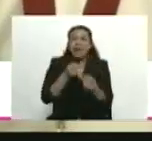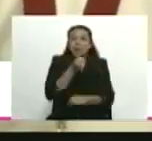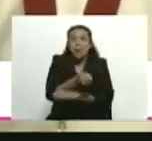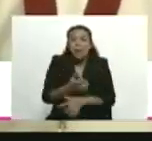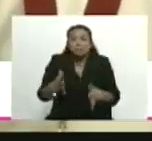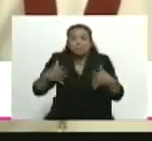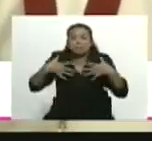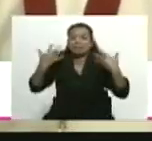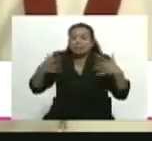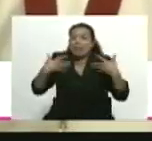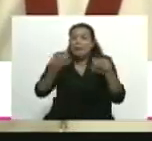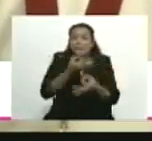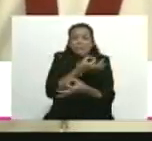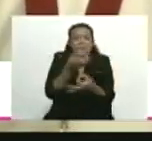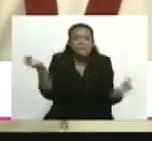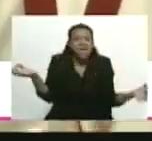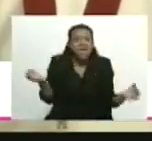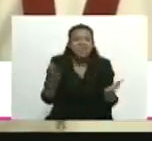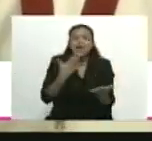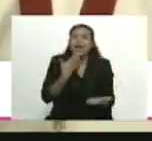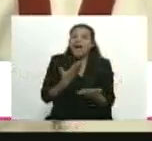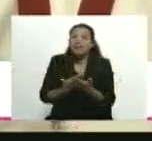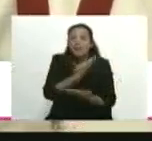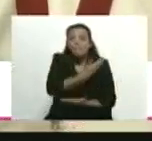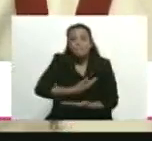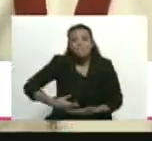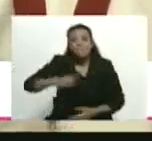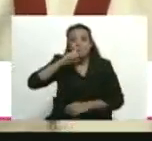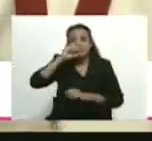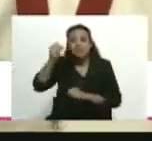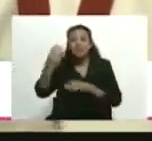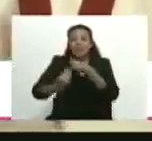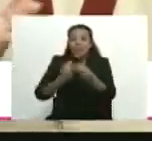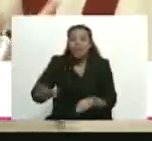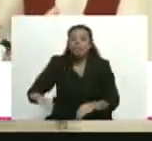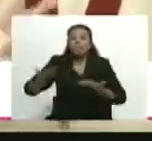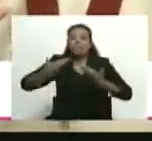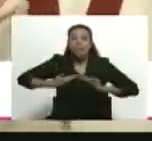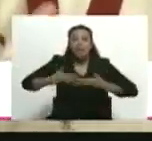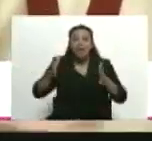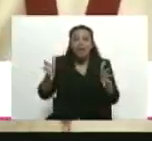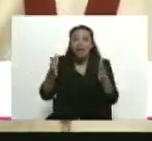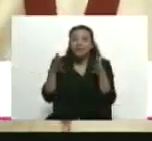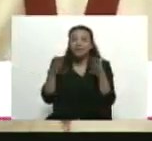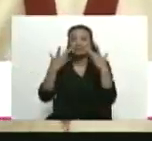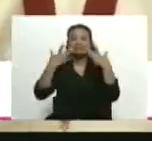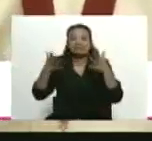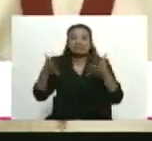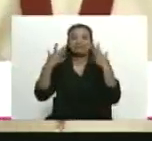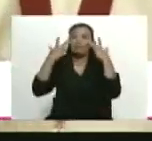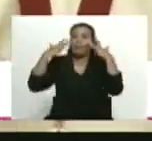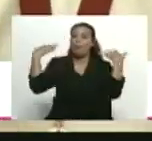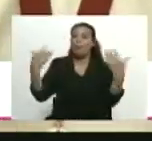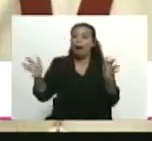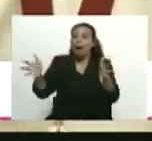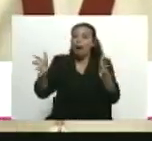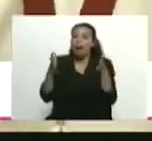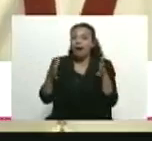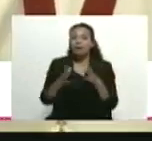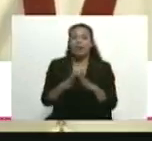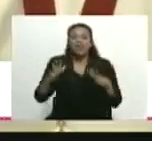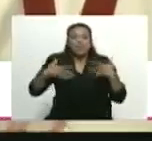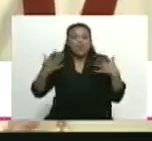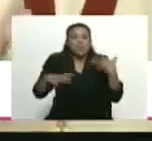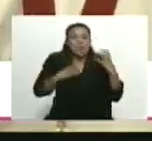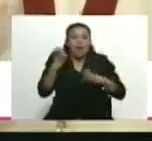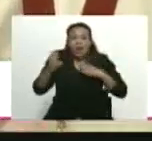De verdad que estuvo súper genial. Muchas gracias, señor presidente, por gran regalo. Todos estuvimos